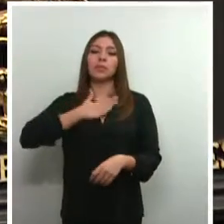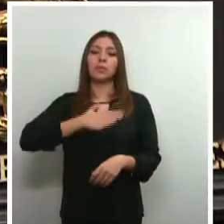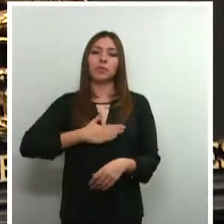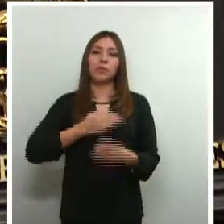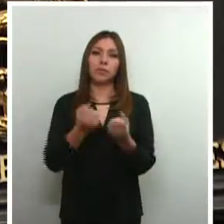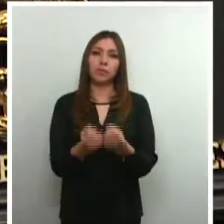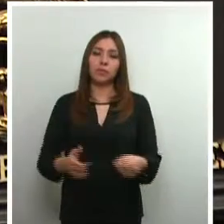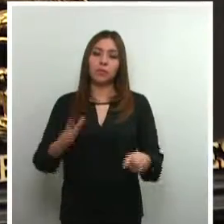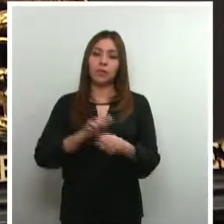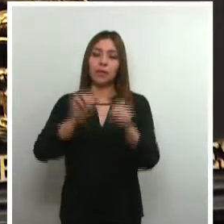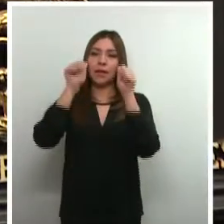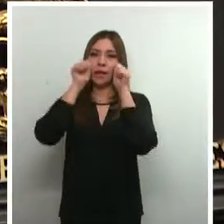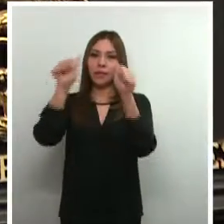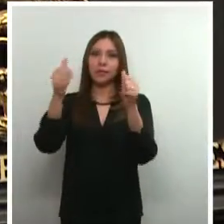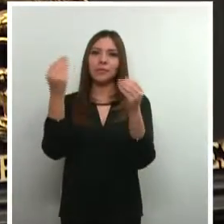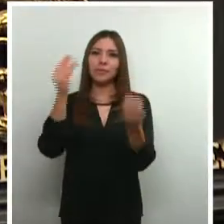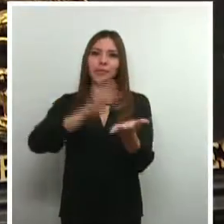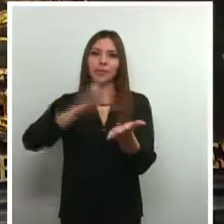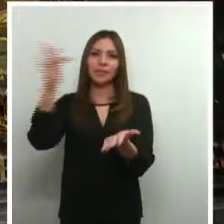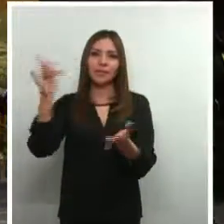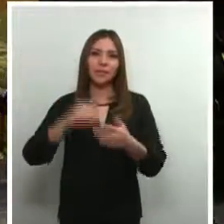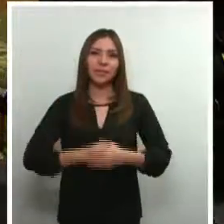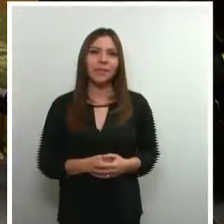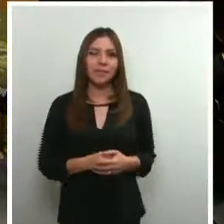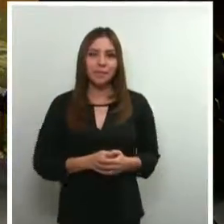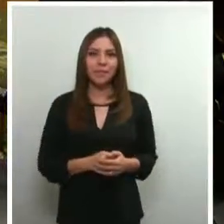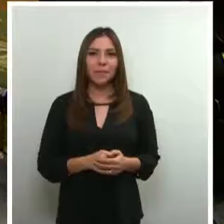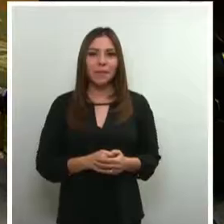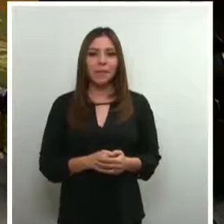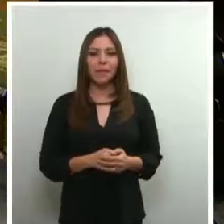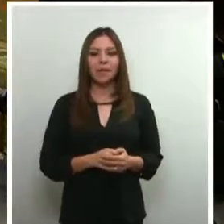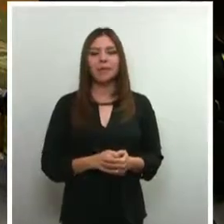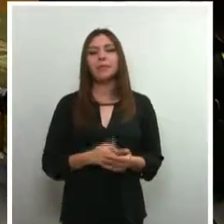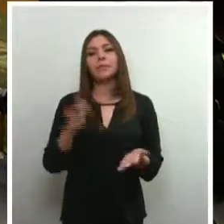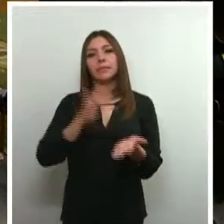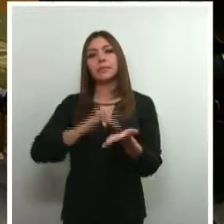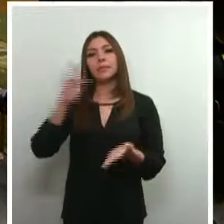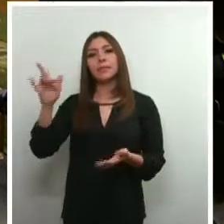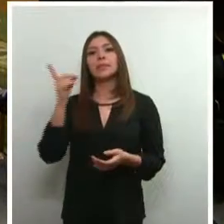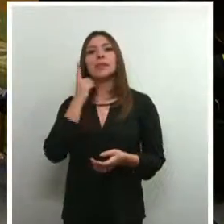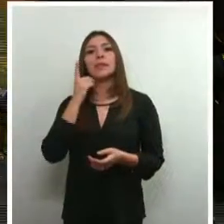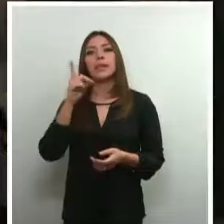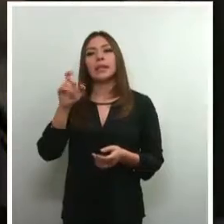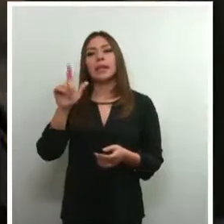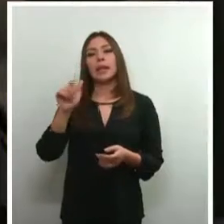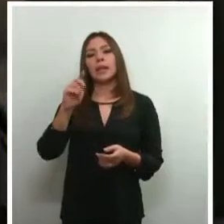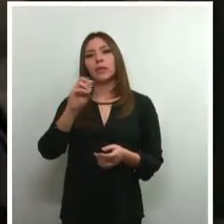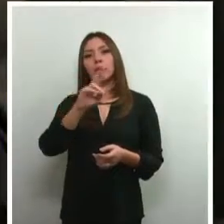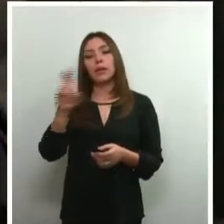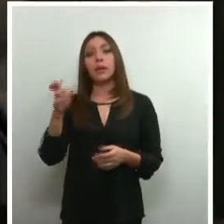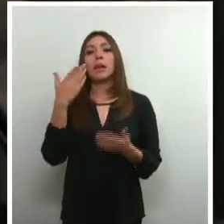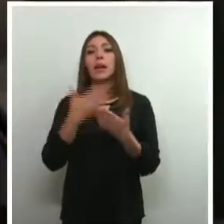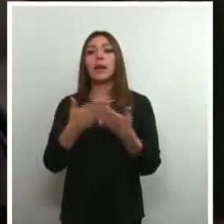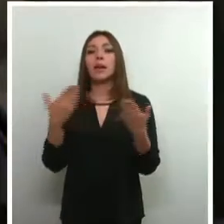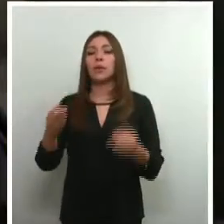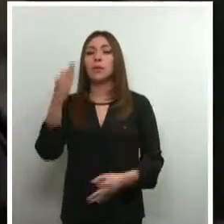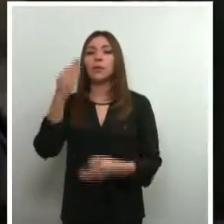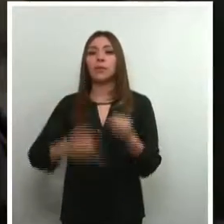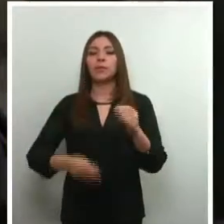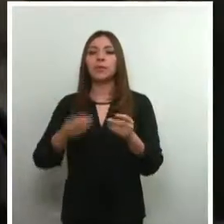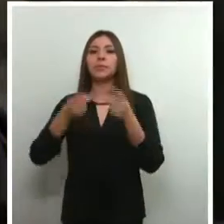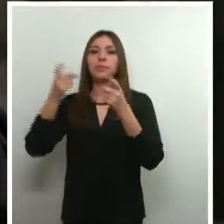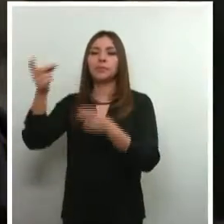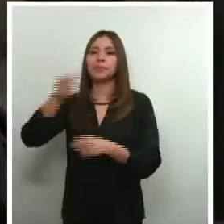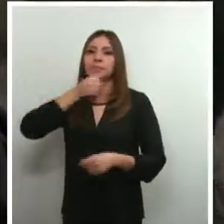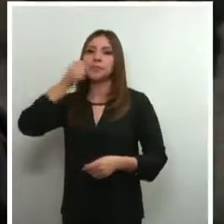social. Por su atención, muchas gracias. Diputada de la Torre. Finalmente tiene el uso de la palabra el